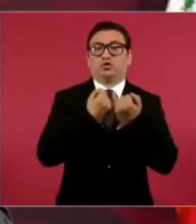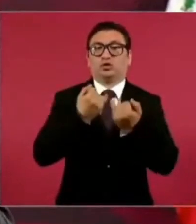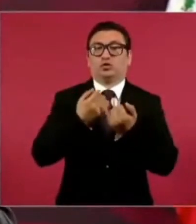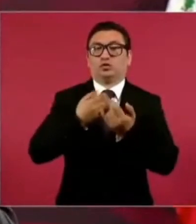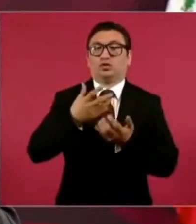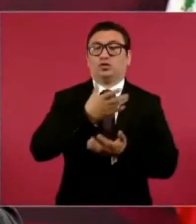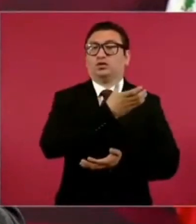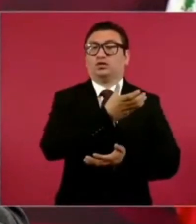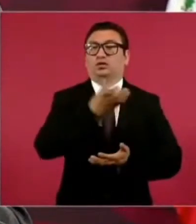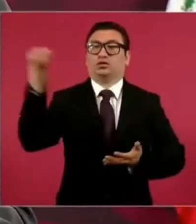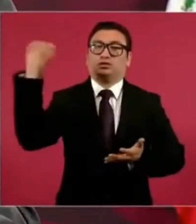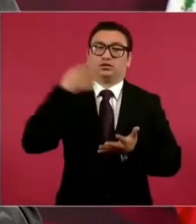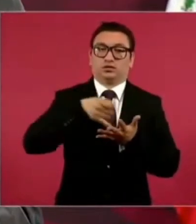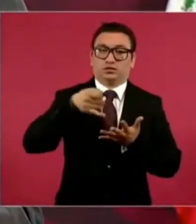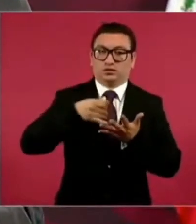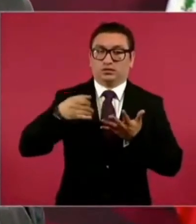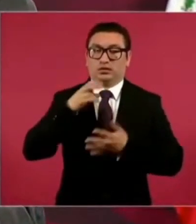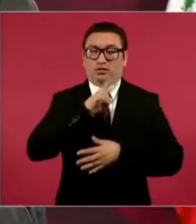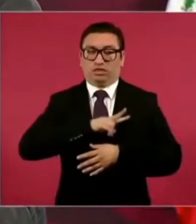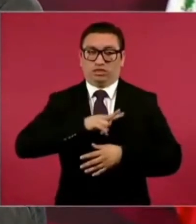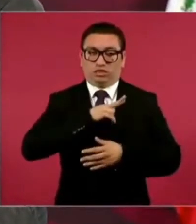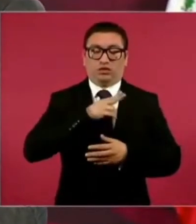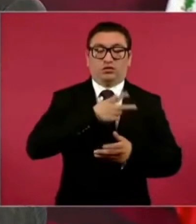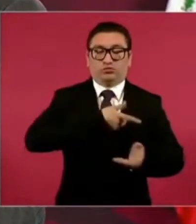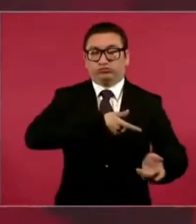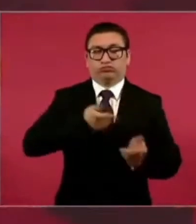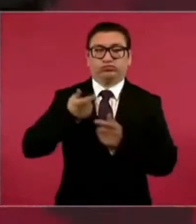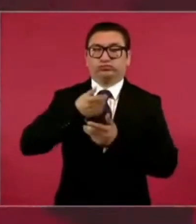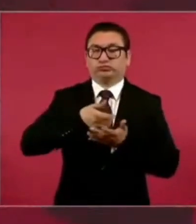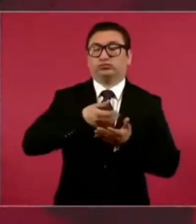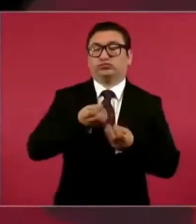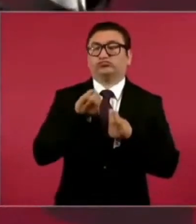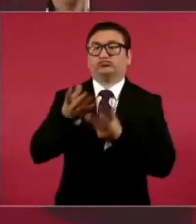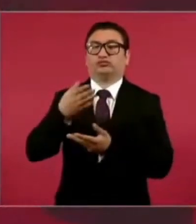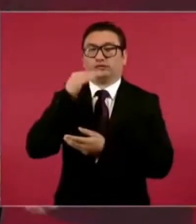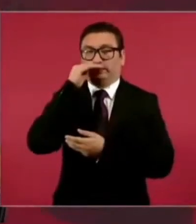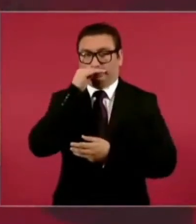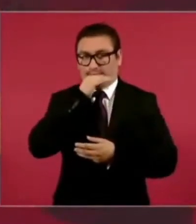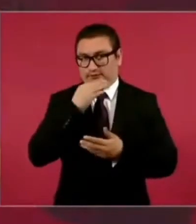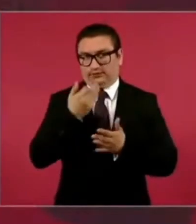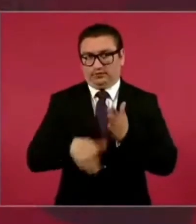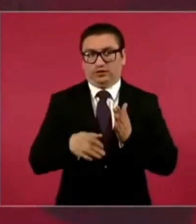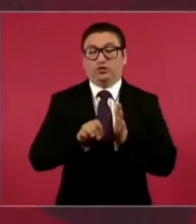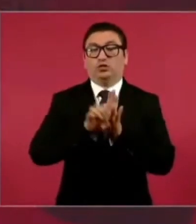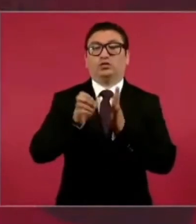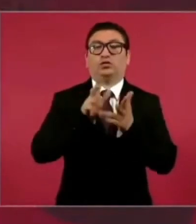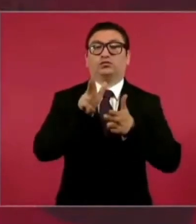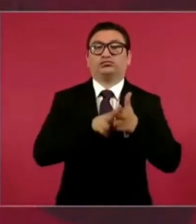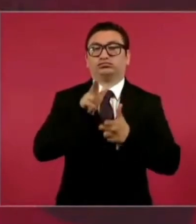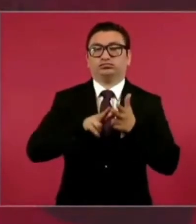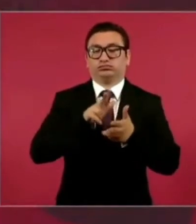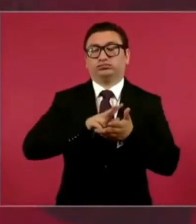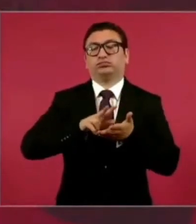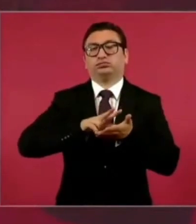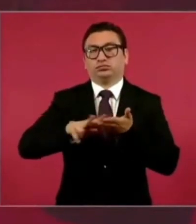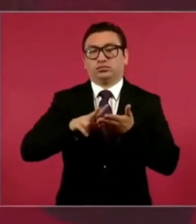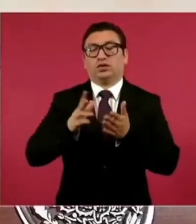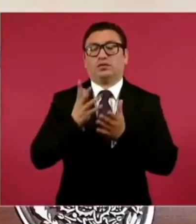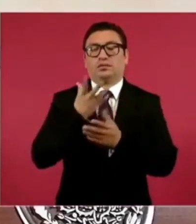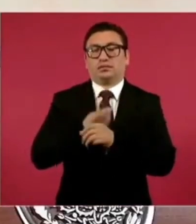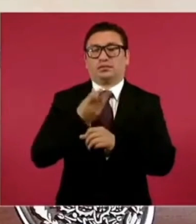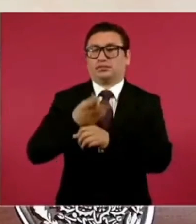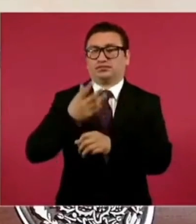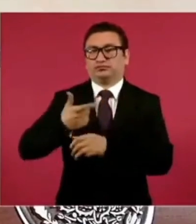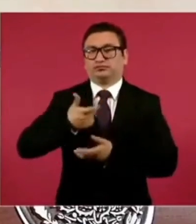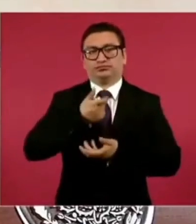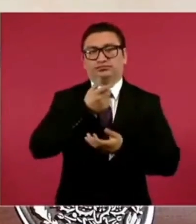los campesinos de manera gratuita, no alcanza para hacer el Tren Maya, no